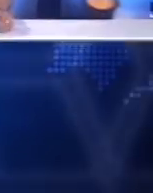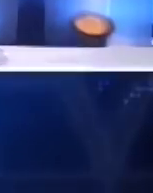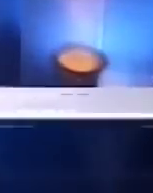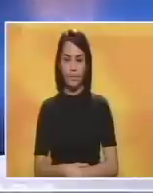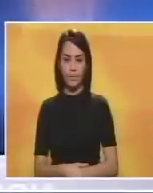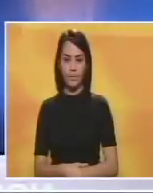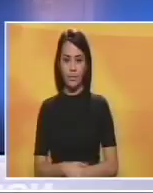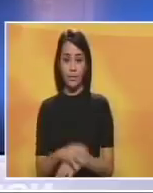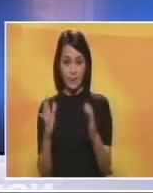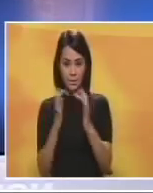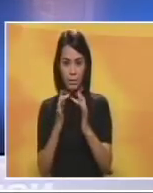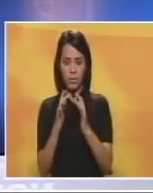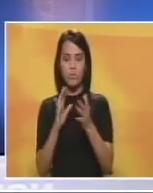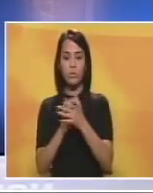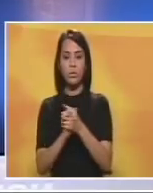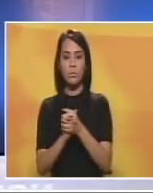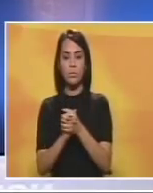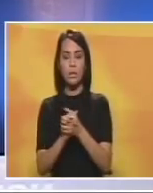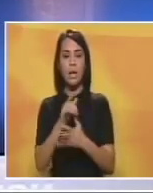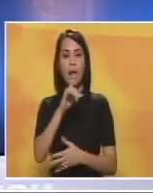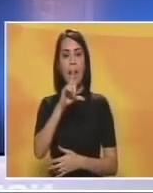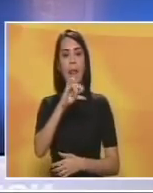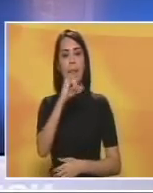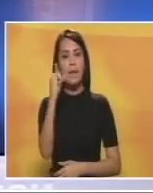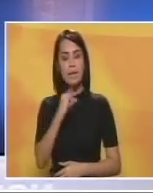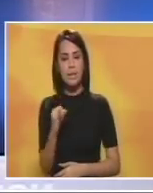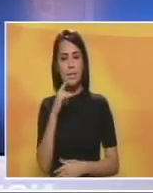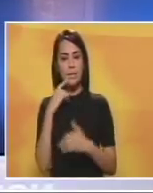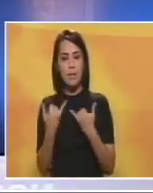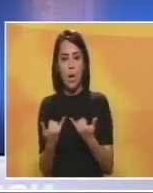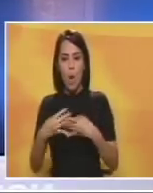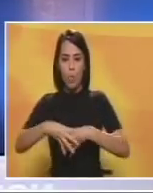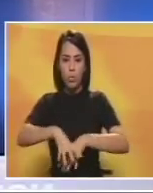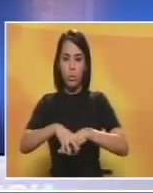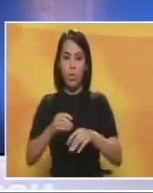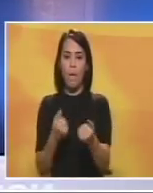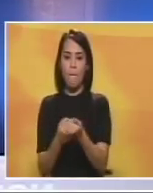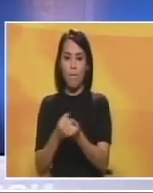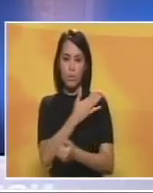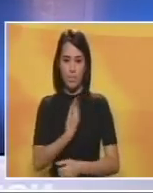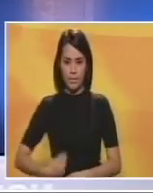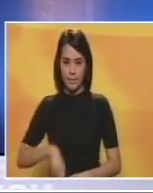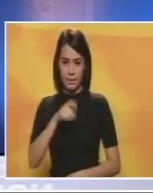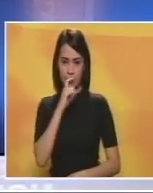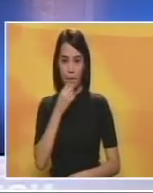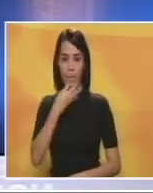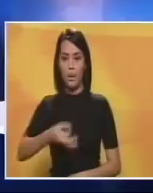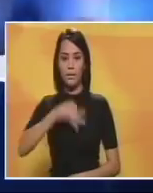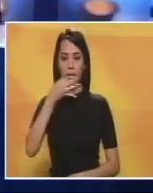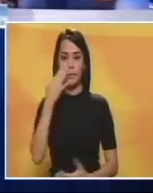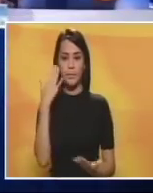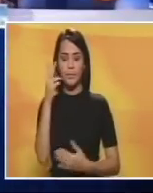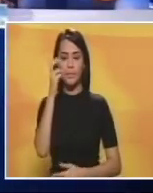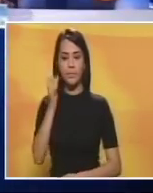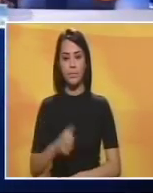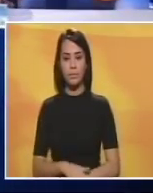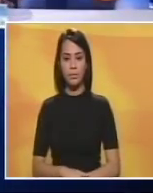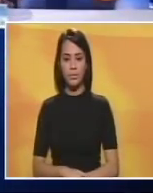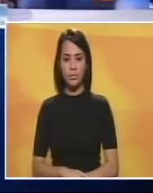gracias. Hacemos un contacto con nuestra compañera Liz Flores, quien se encuentra en la movilización a favor del presidente Nicolás Maduro. Buenas tardes. Te escuchamos,